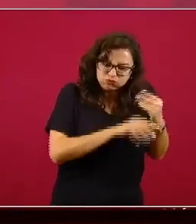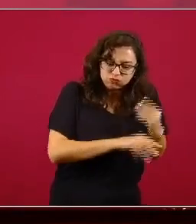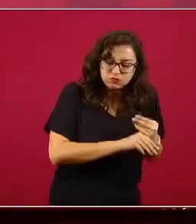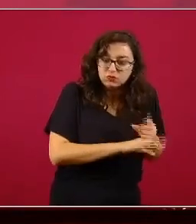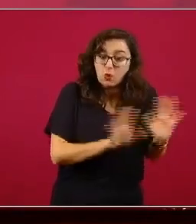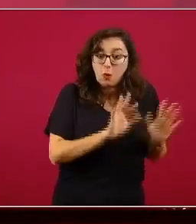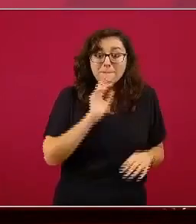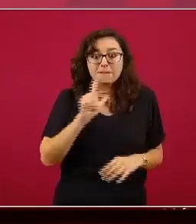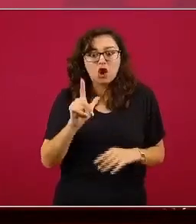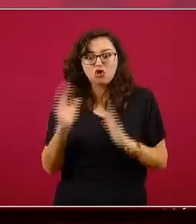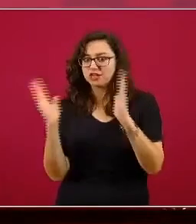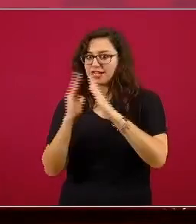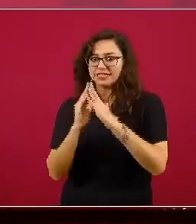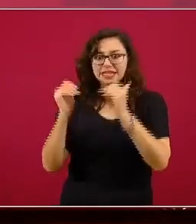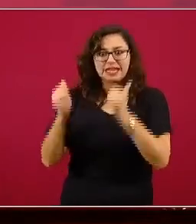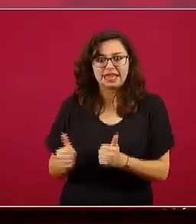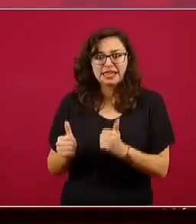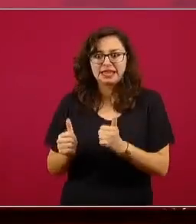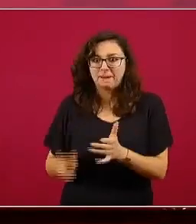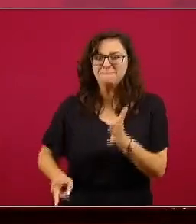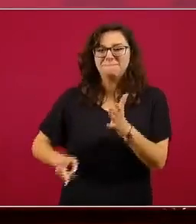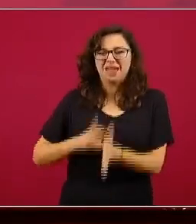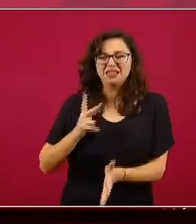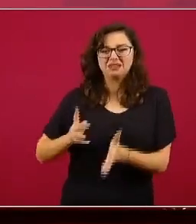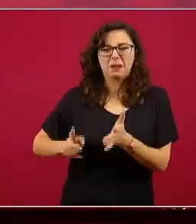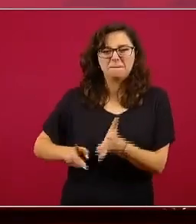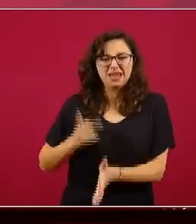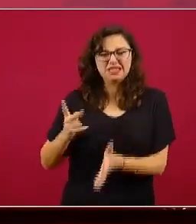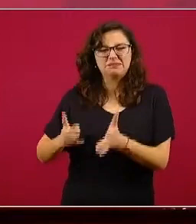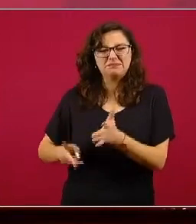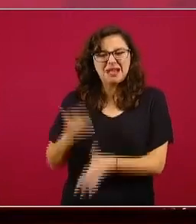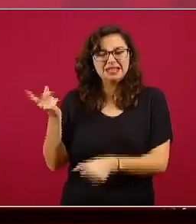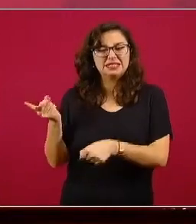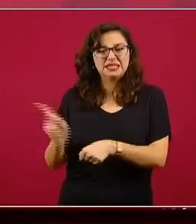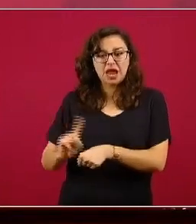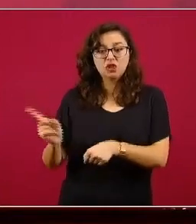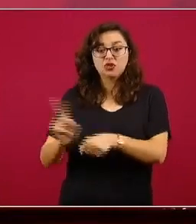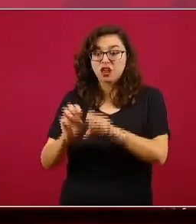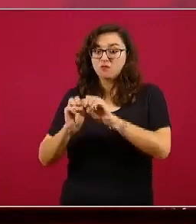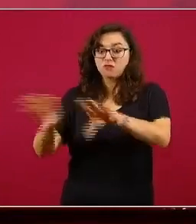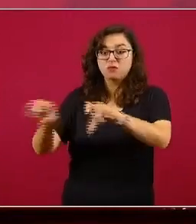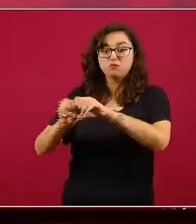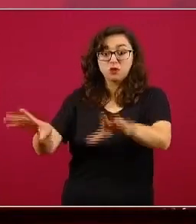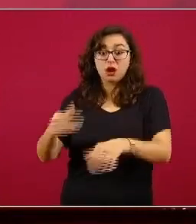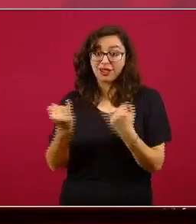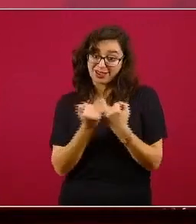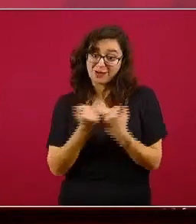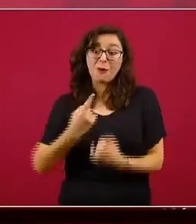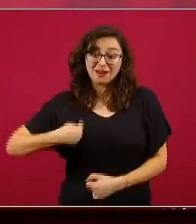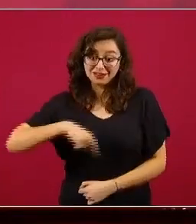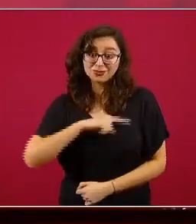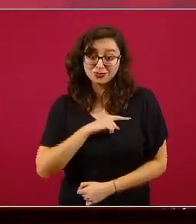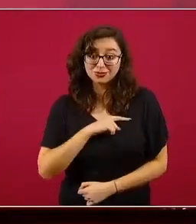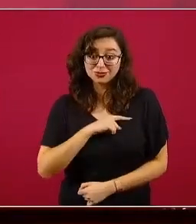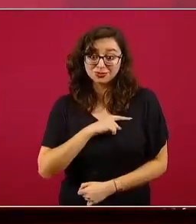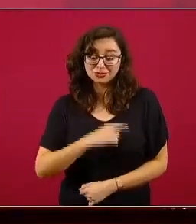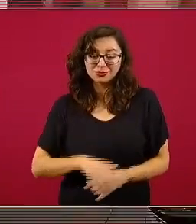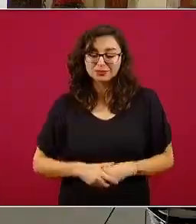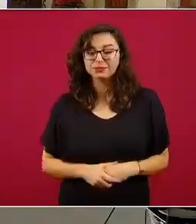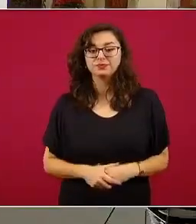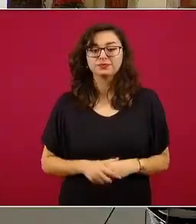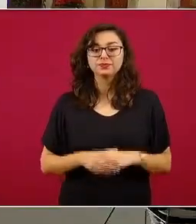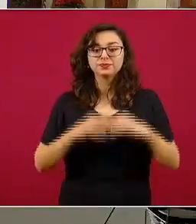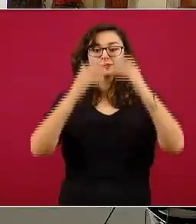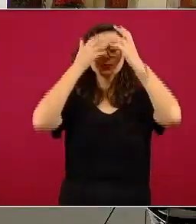esto consistentemente, no una vez, todos los días como lo hacemos nosotros. Pero en el caso de los